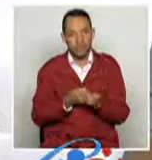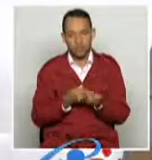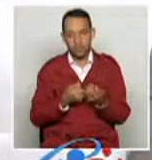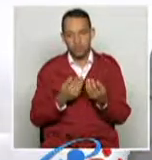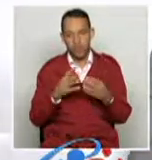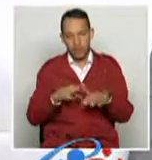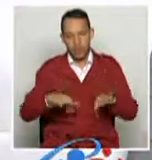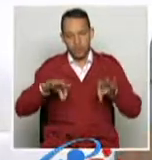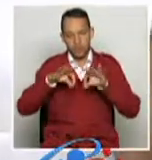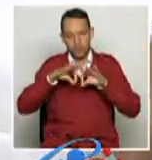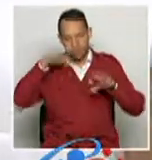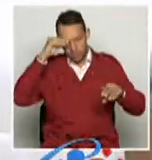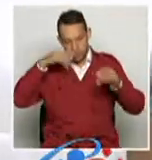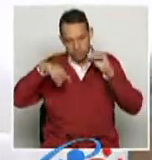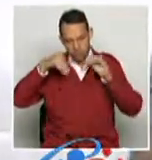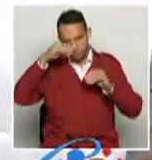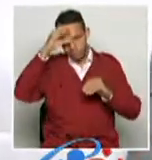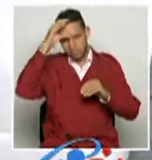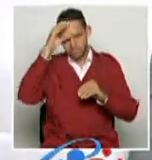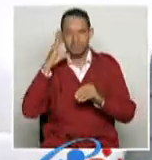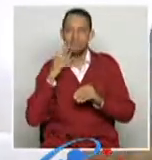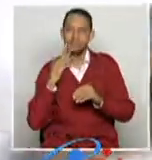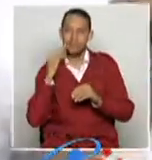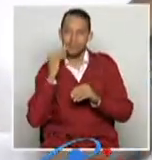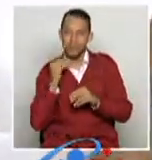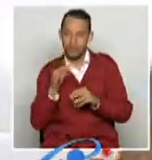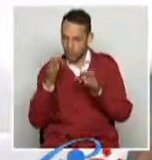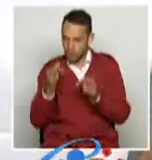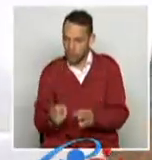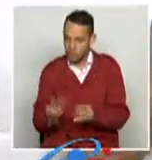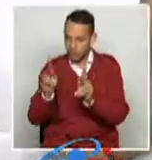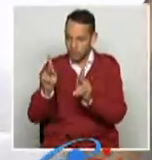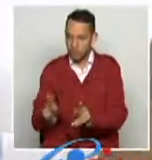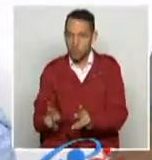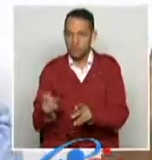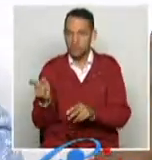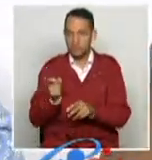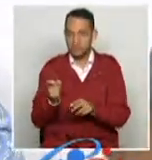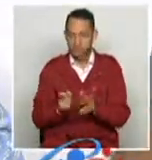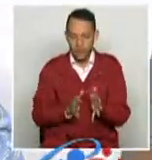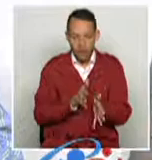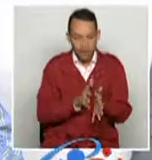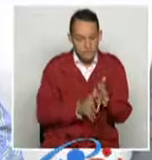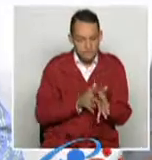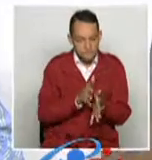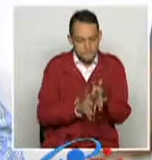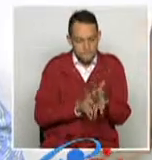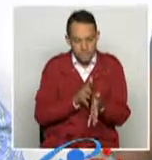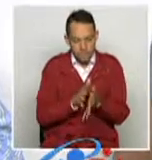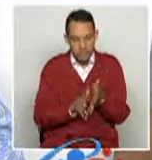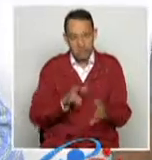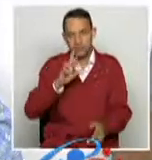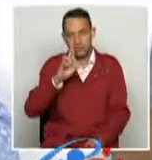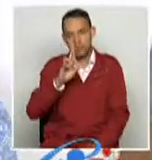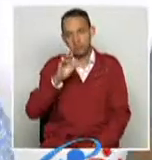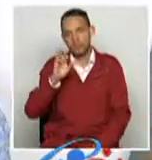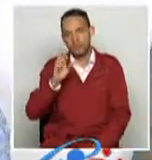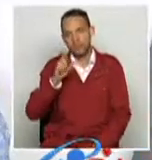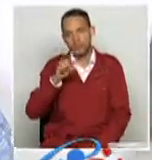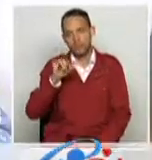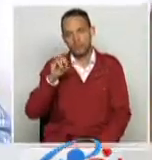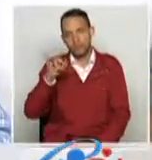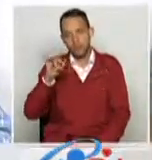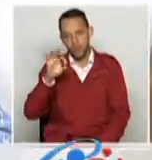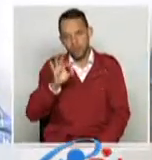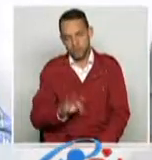conocimiento y se le facilita a uno. ¿Qué haría yo con una persona de estas? Primero, masajearla con aceite de ricino para subirle el ánimo. Segundo,